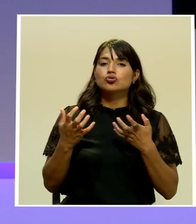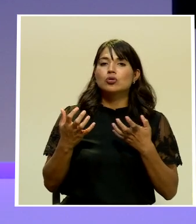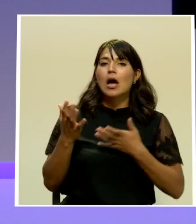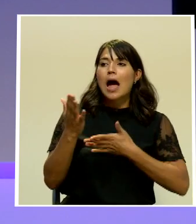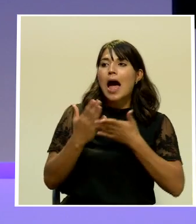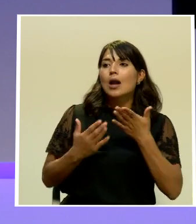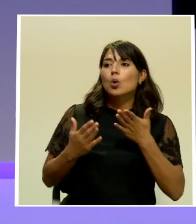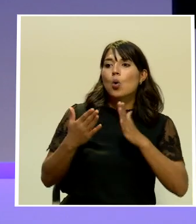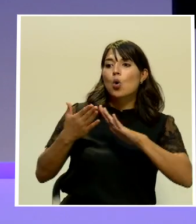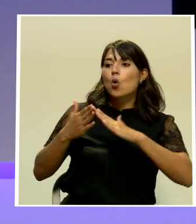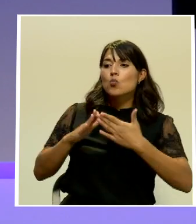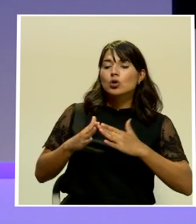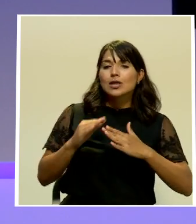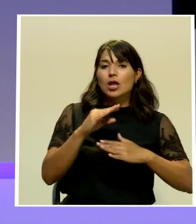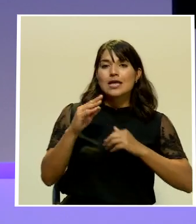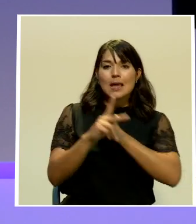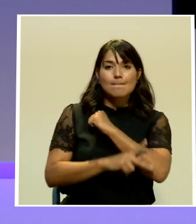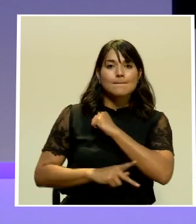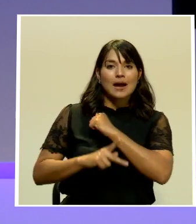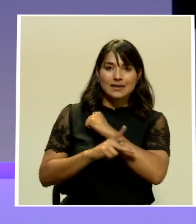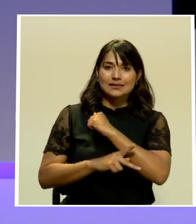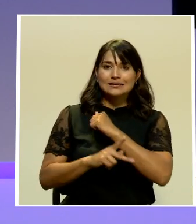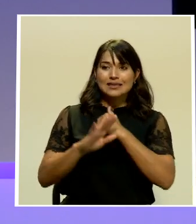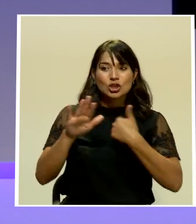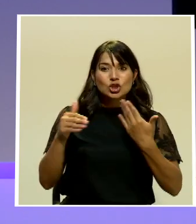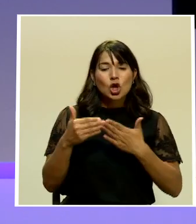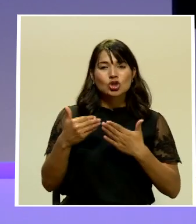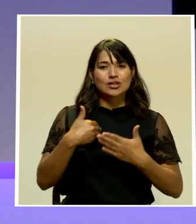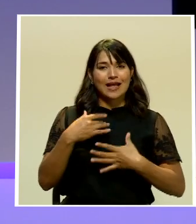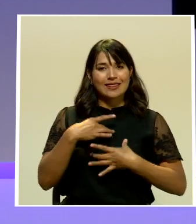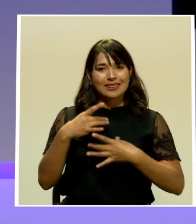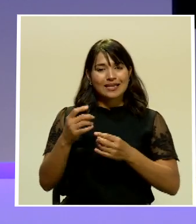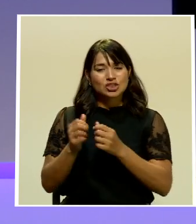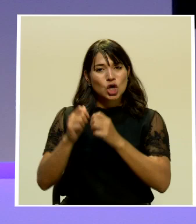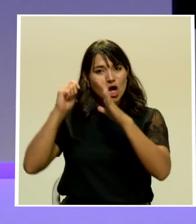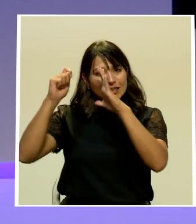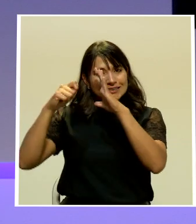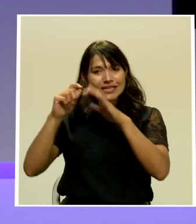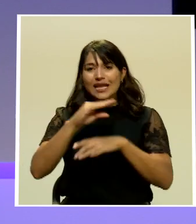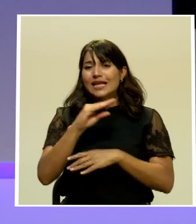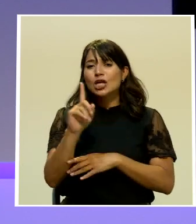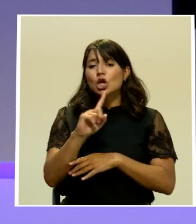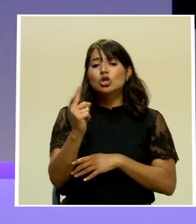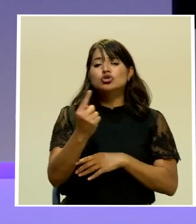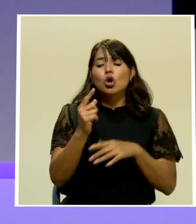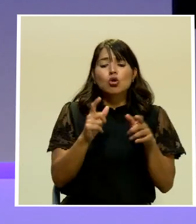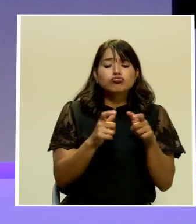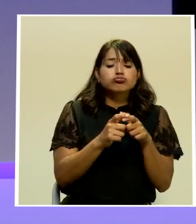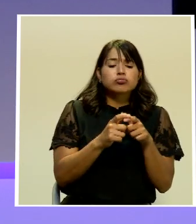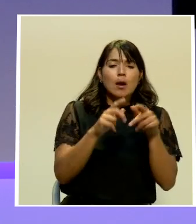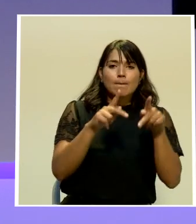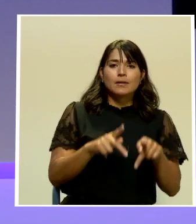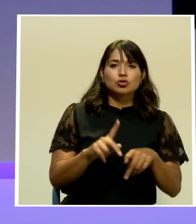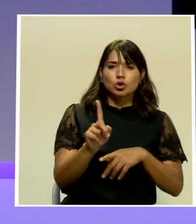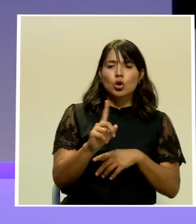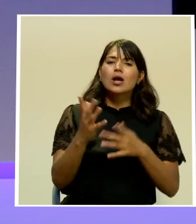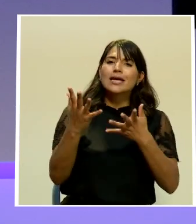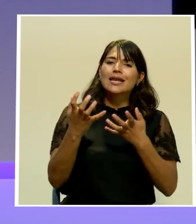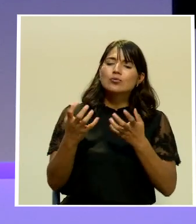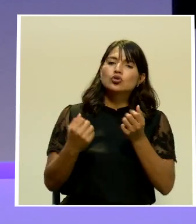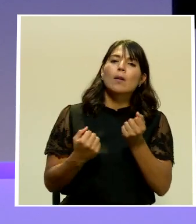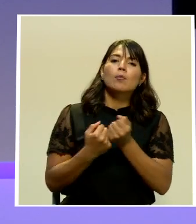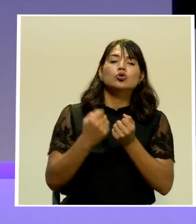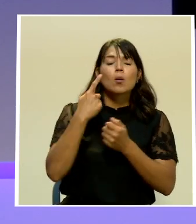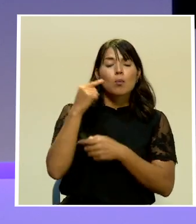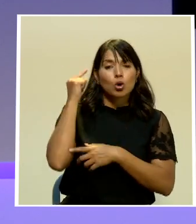de país, no solo de un gremio. Y me parece importante que no solo la pasión nos mueva, sino que también haya un apoyo estatal